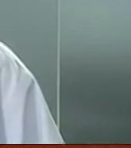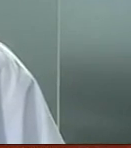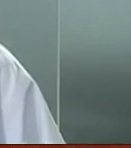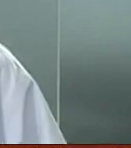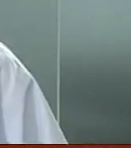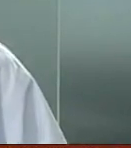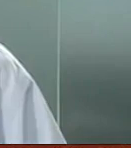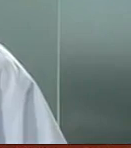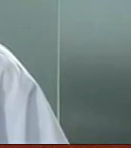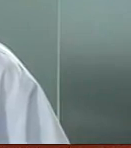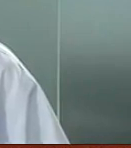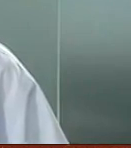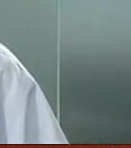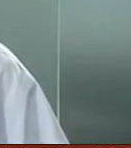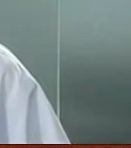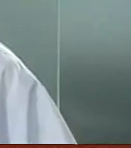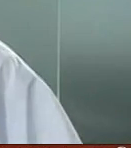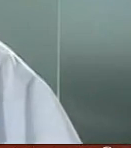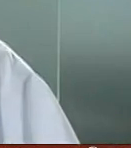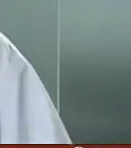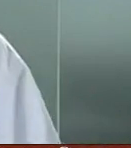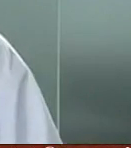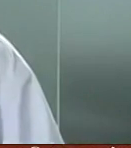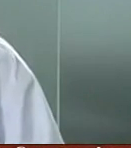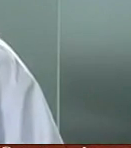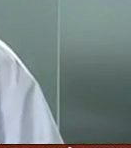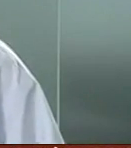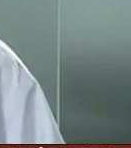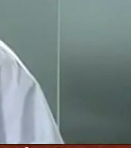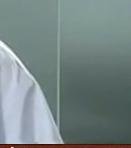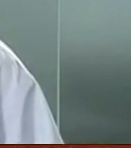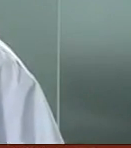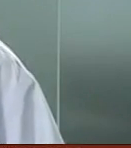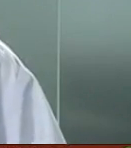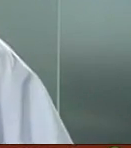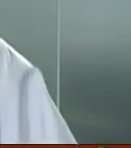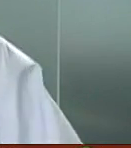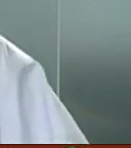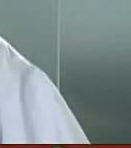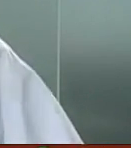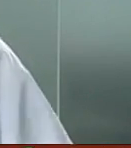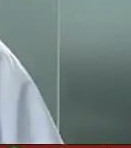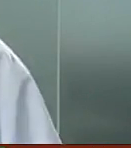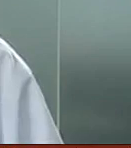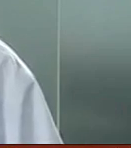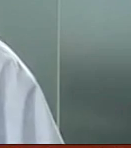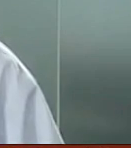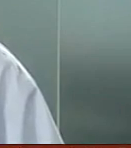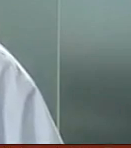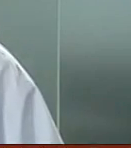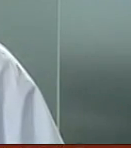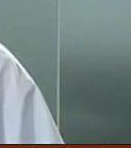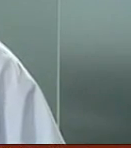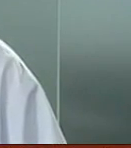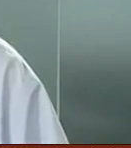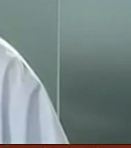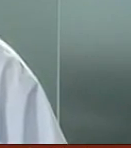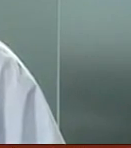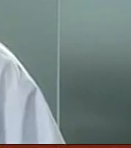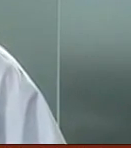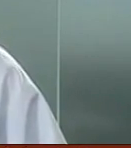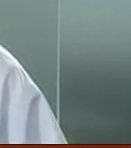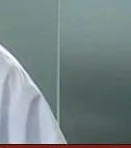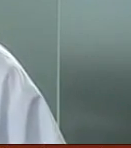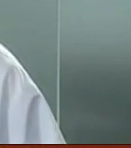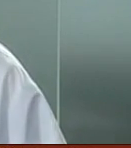Pedro Pablo Kuczynski, que es un ministro que ha sido ya pues muy conocido Continúa Alan en Perú. García, ¿no? ¿Perdón? Continúa sí, Alan claro, García. Caras